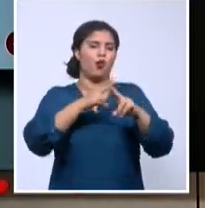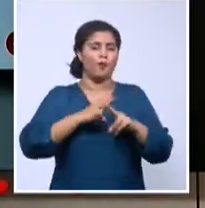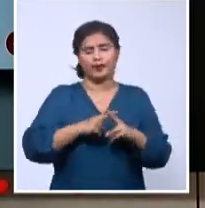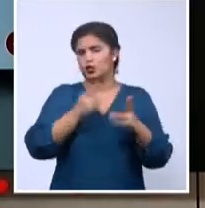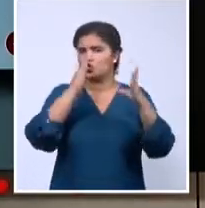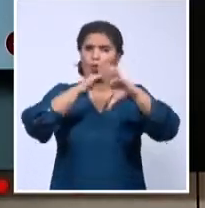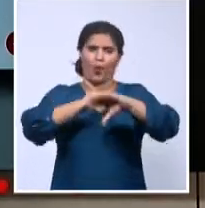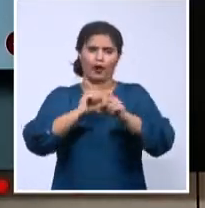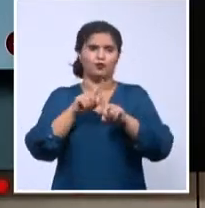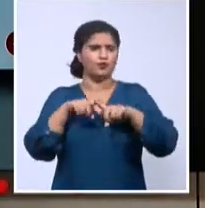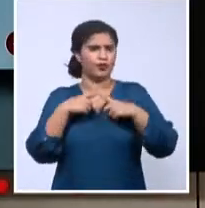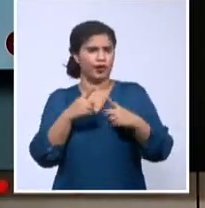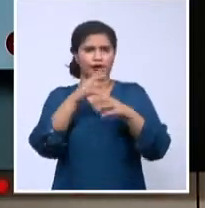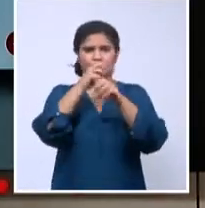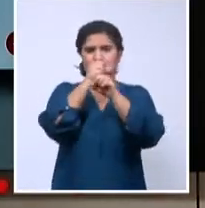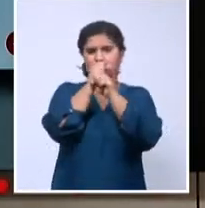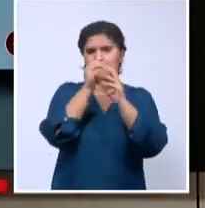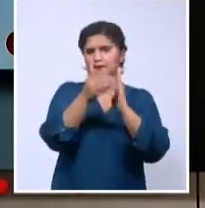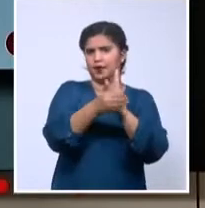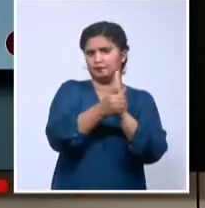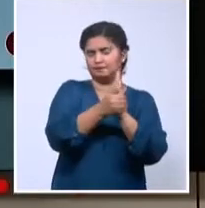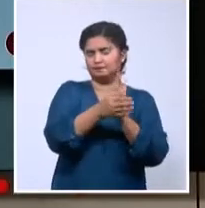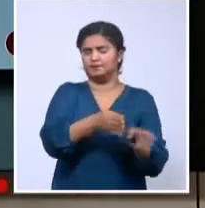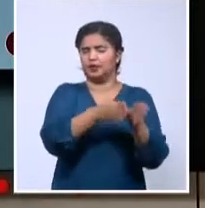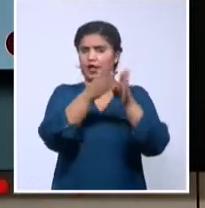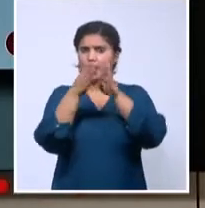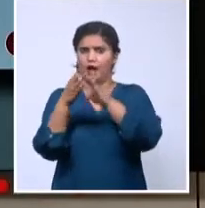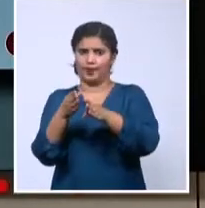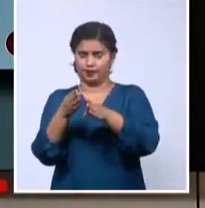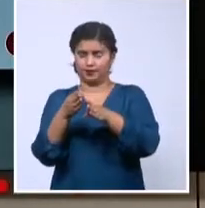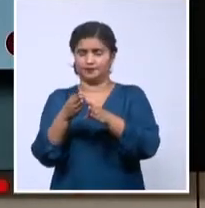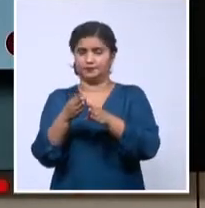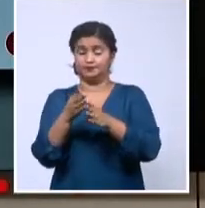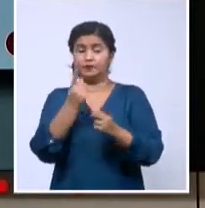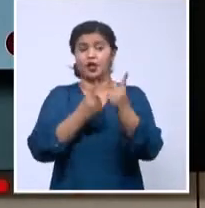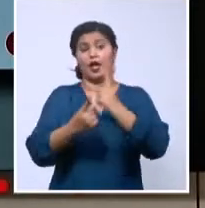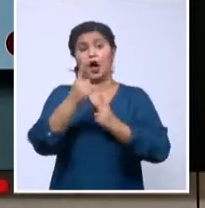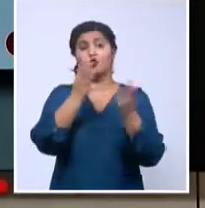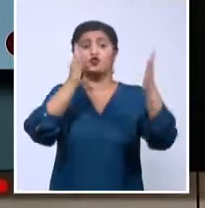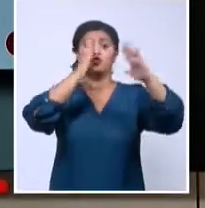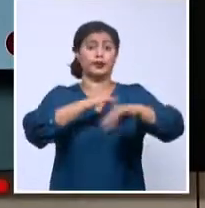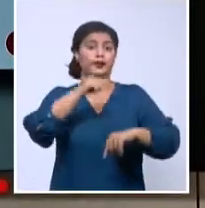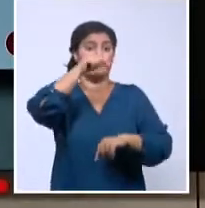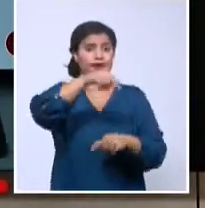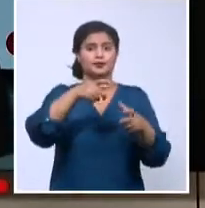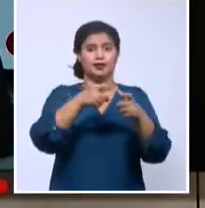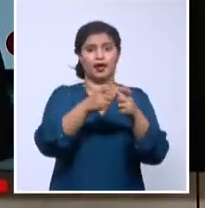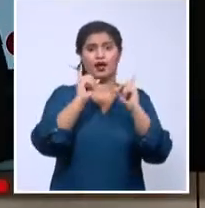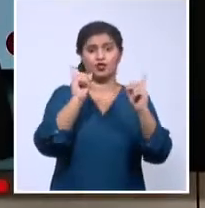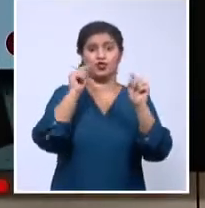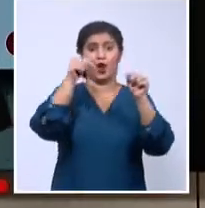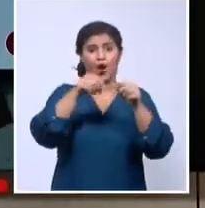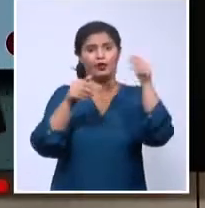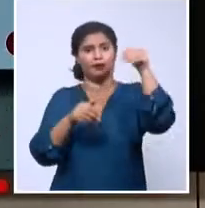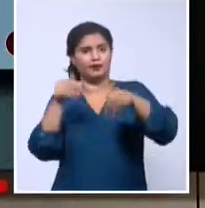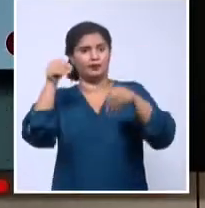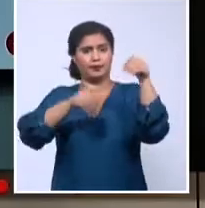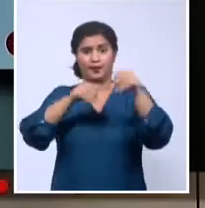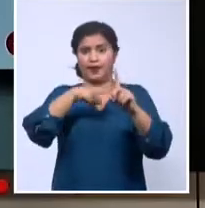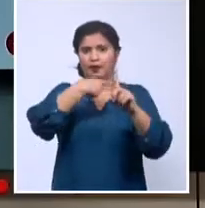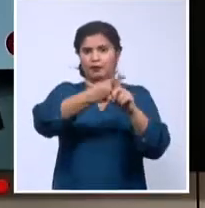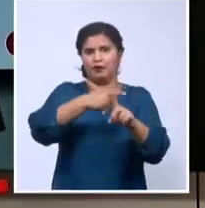otra vez, sigamos viendo el correo. Algunos no estaban allí en esa primera reunión de los acuerdos, aparecen ahora, y es una